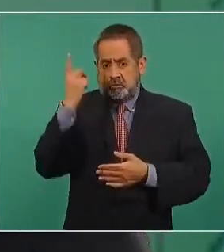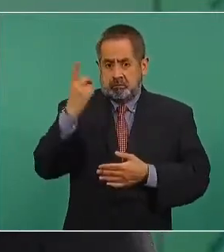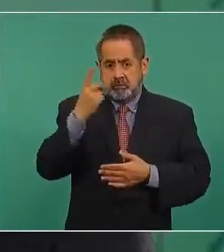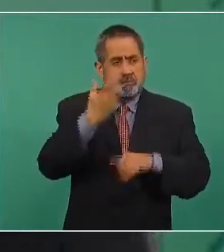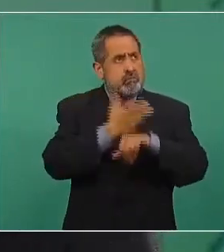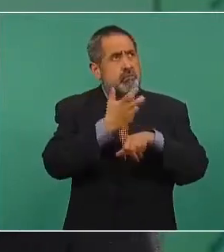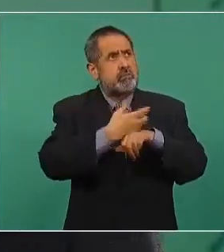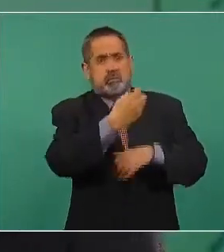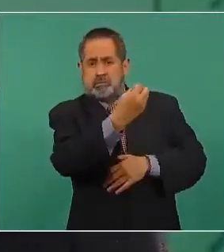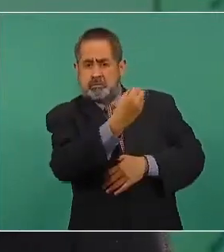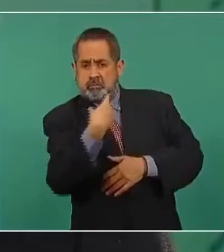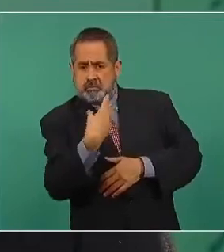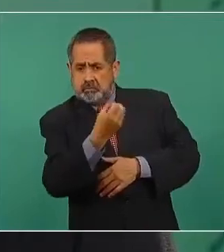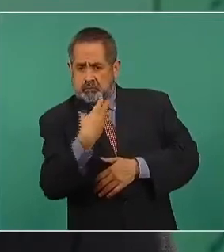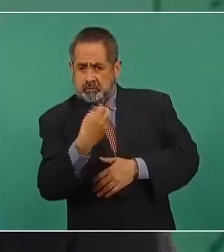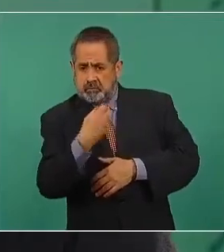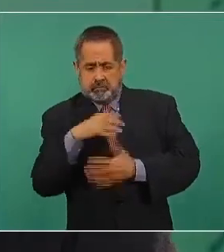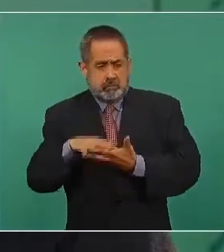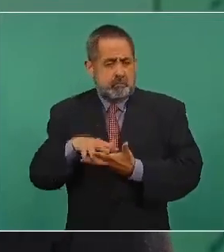Eso